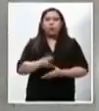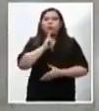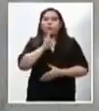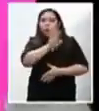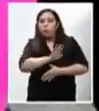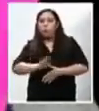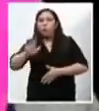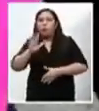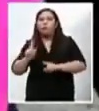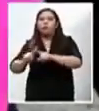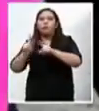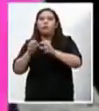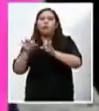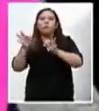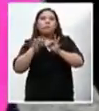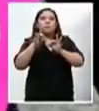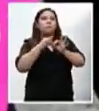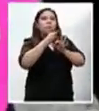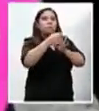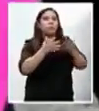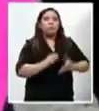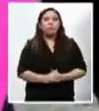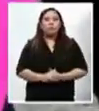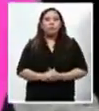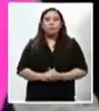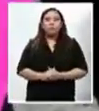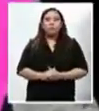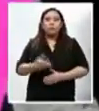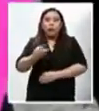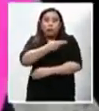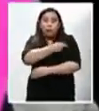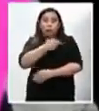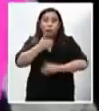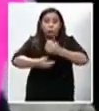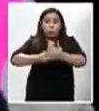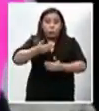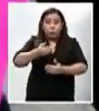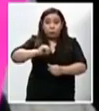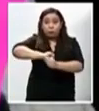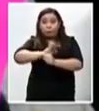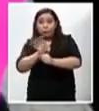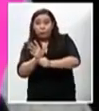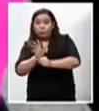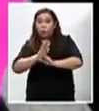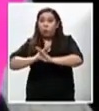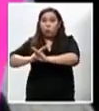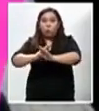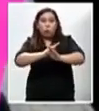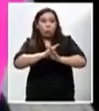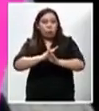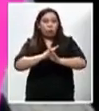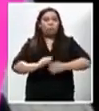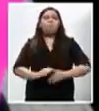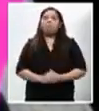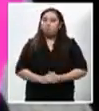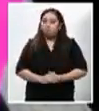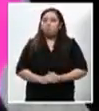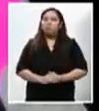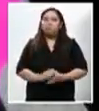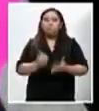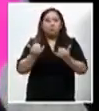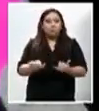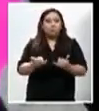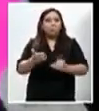país. Así es de que este proceso de vacunación contra el COVID-19 va a